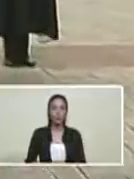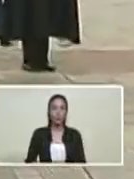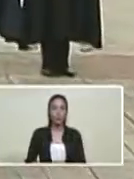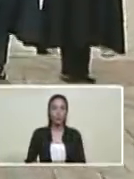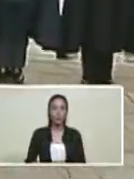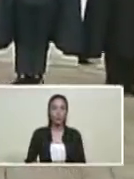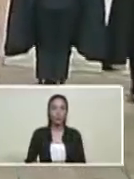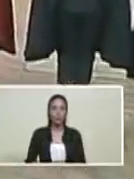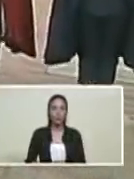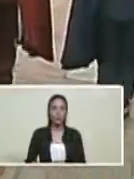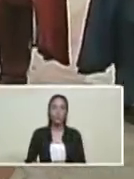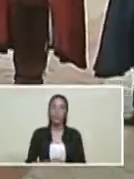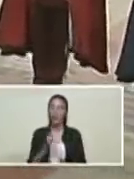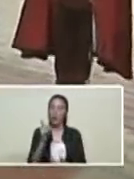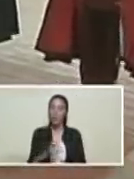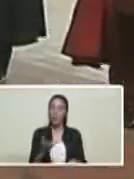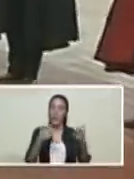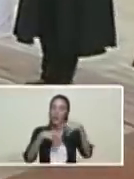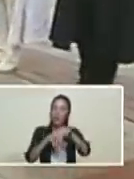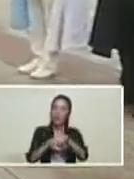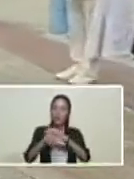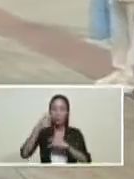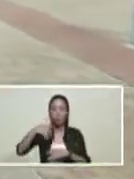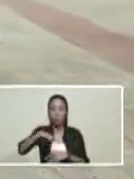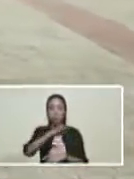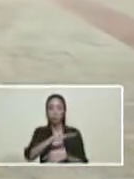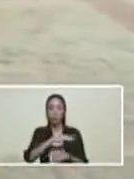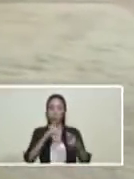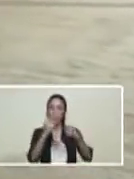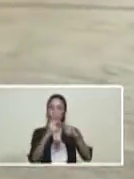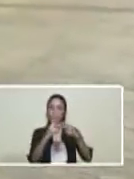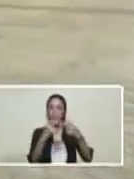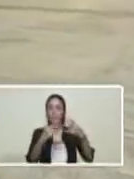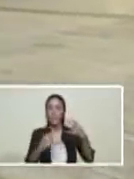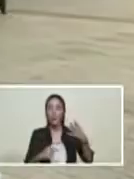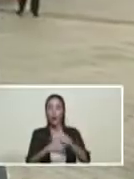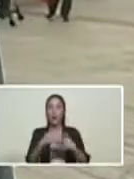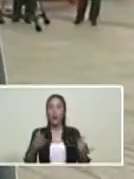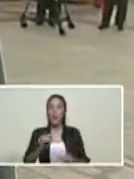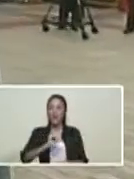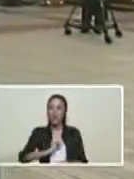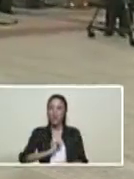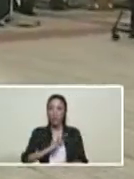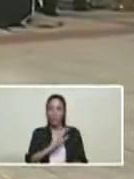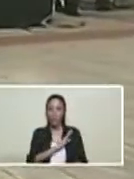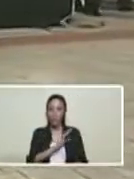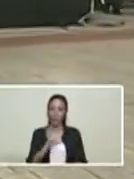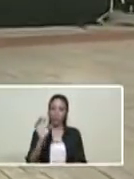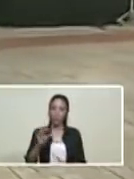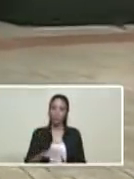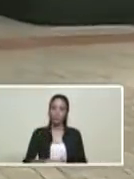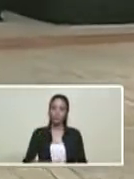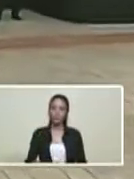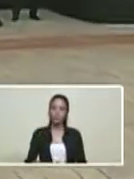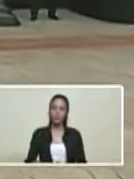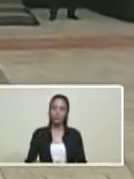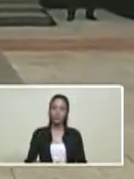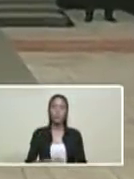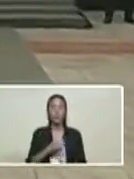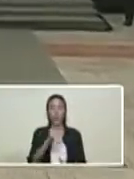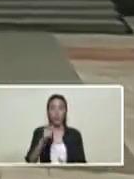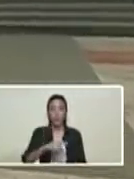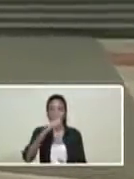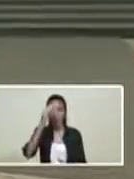y la integridad territorial y sobre todo la dignidad republicana tenemos pleno conocimiento